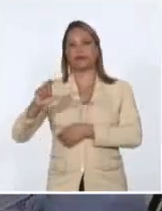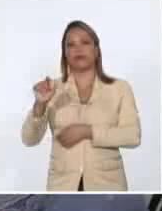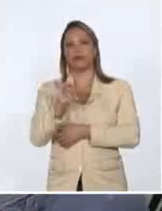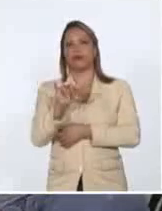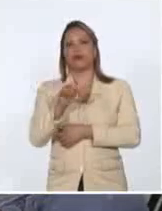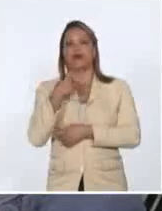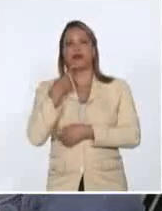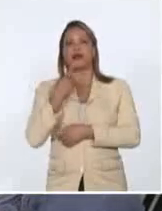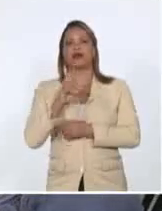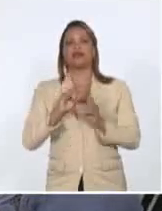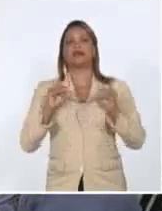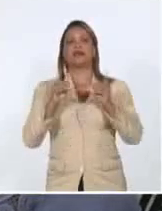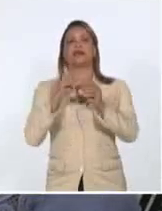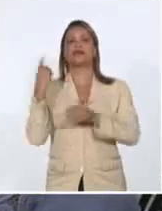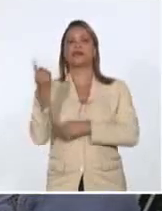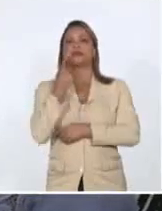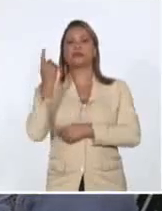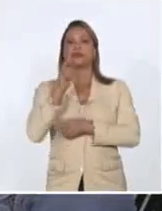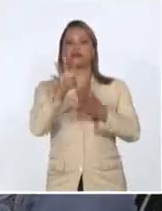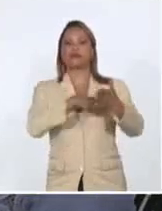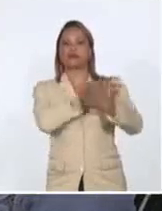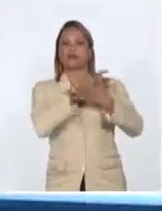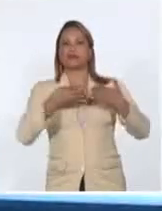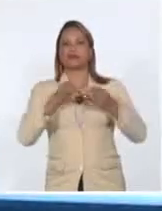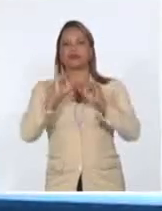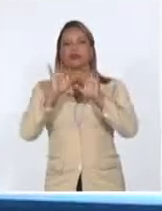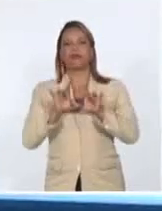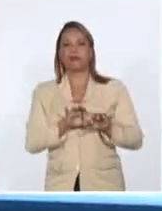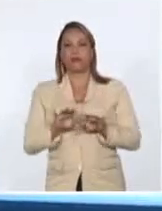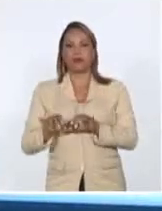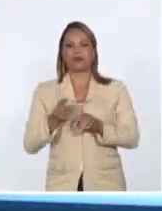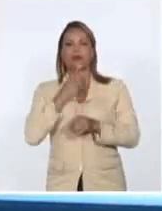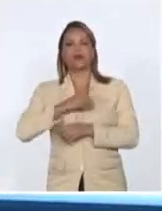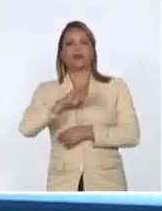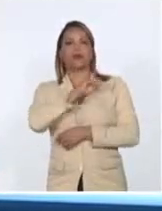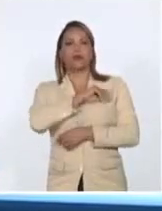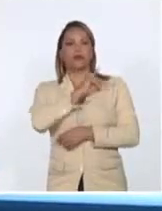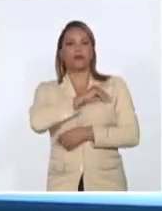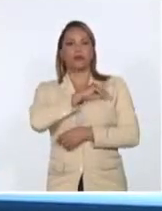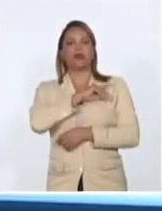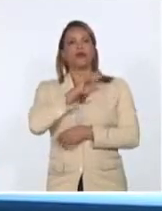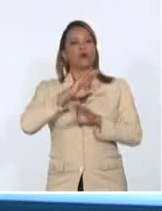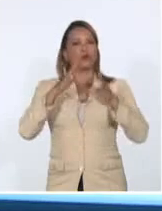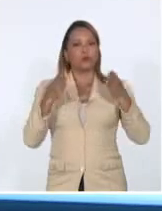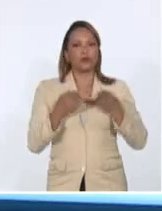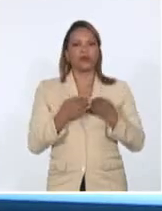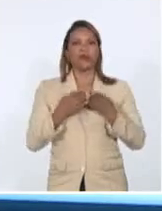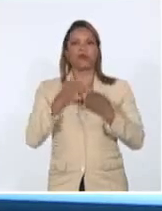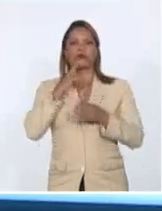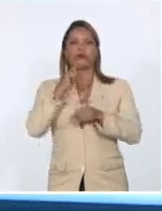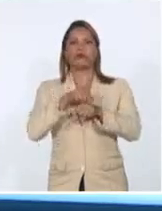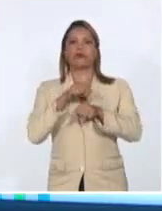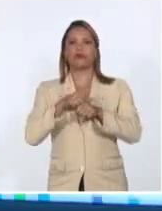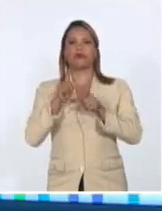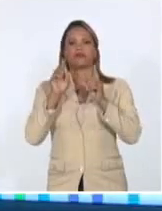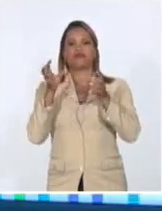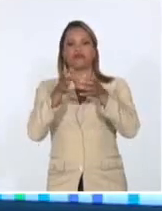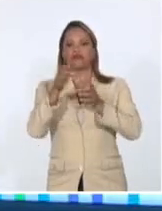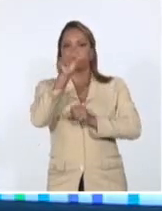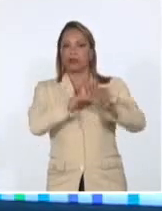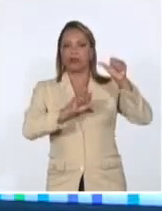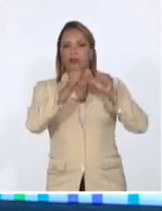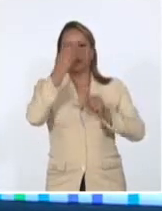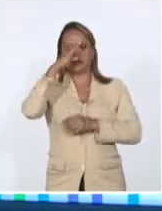la Oficina Nacional de Estadísticas e Información, diputados, refrendaron durante la puesta en marcha del Observatorio de Cuba